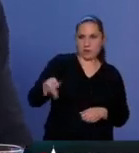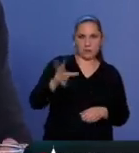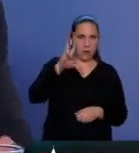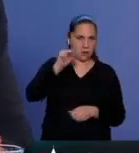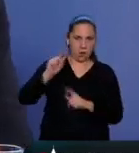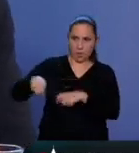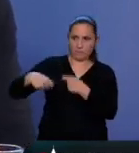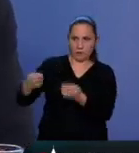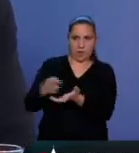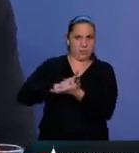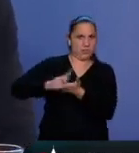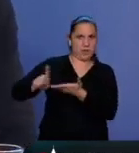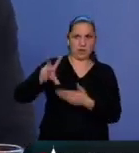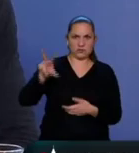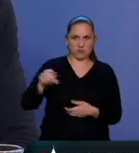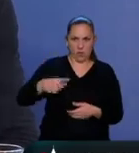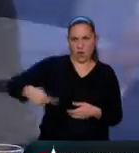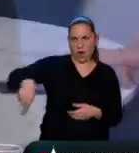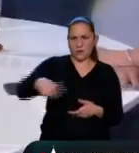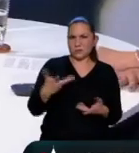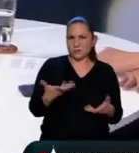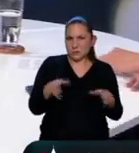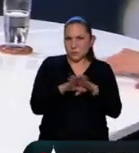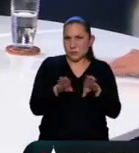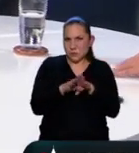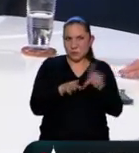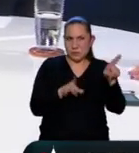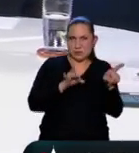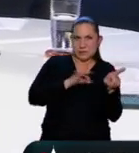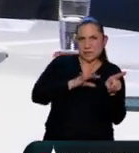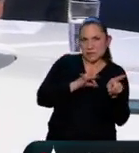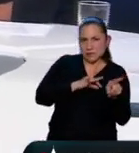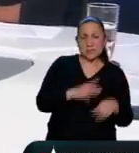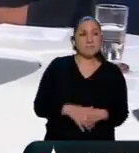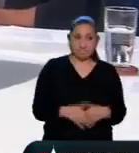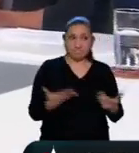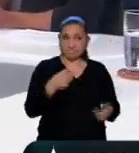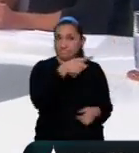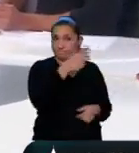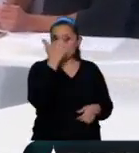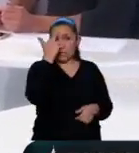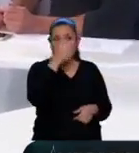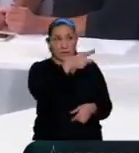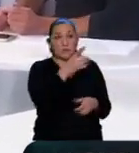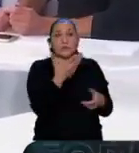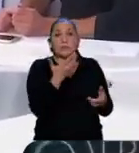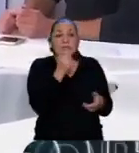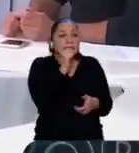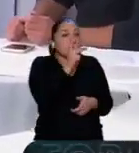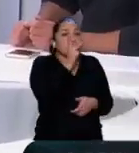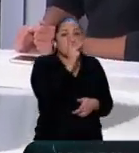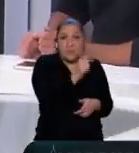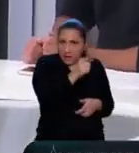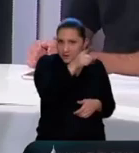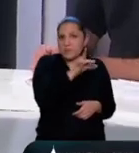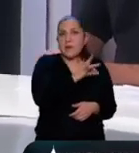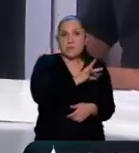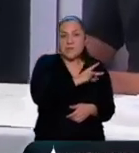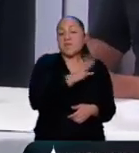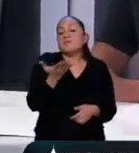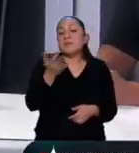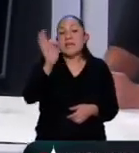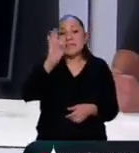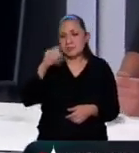que usaste el término miedo, porque no solo hay la irritación de perder ciertos privilegios, es decir, yo podía hacer negocios al amparo del